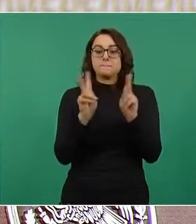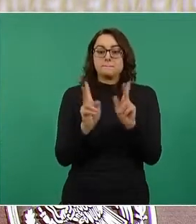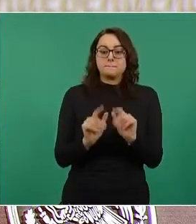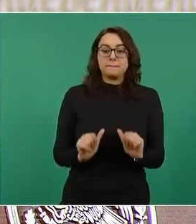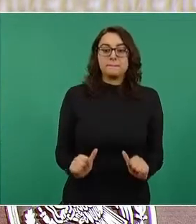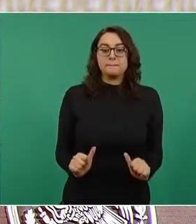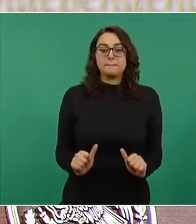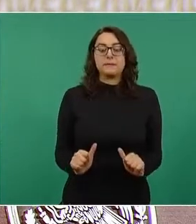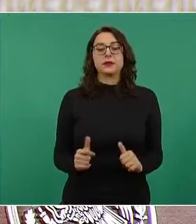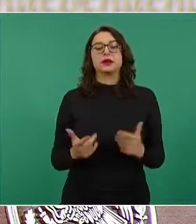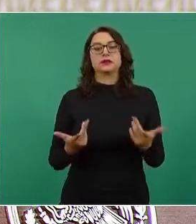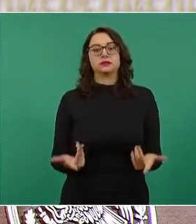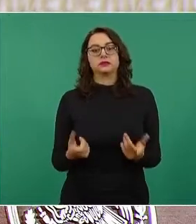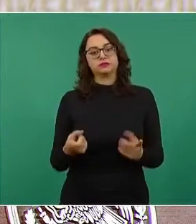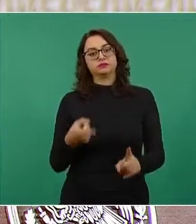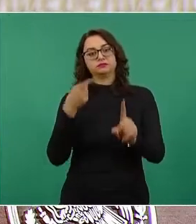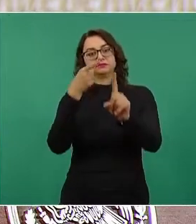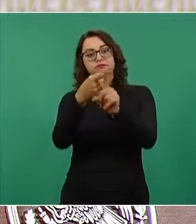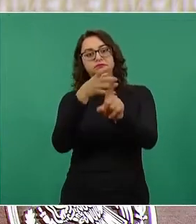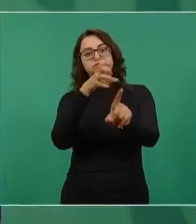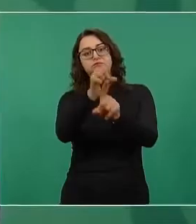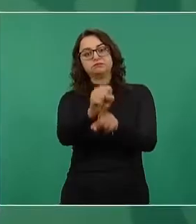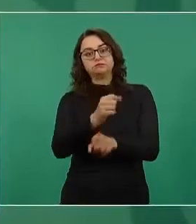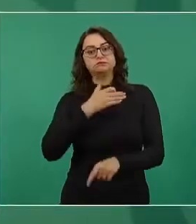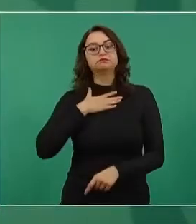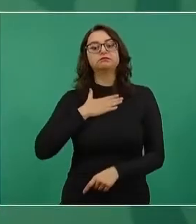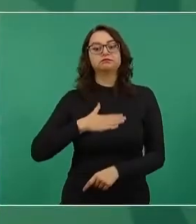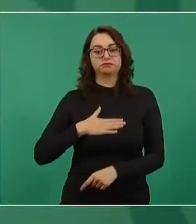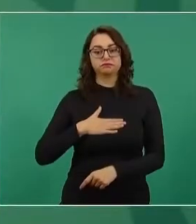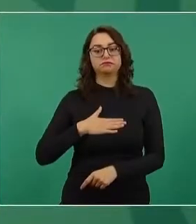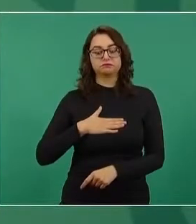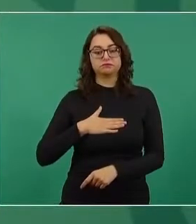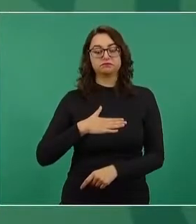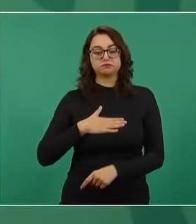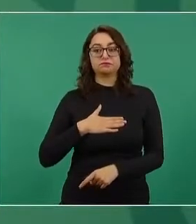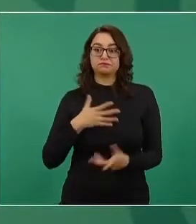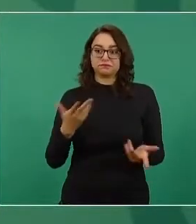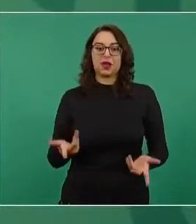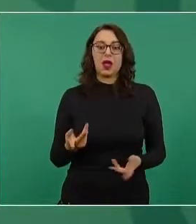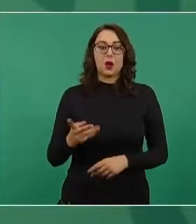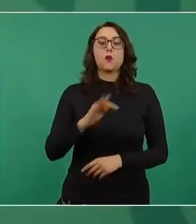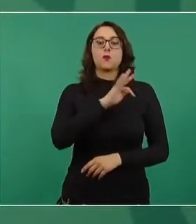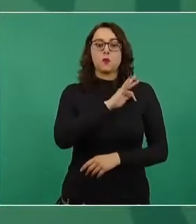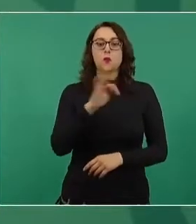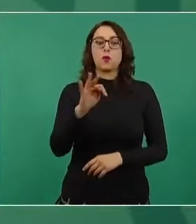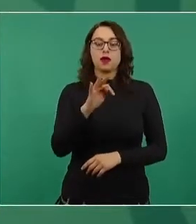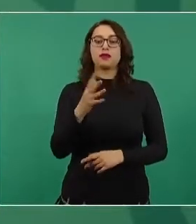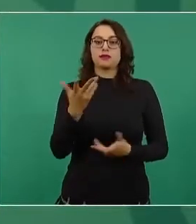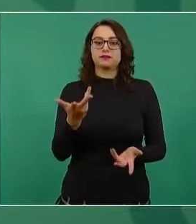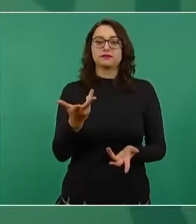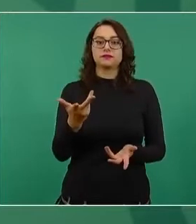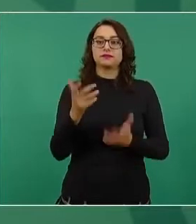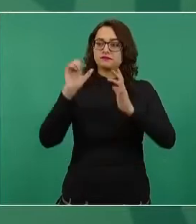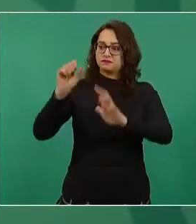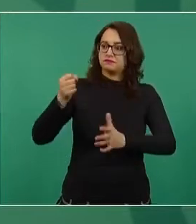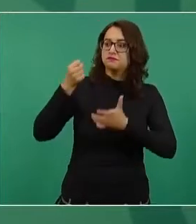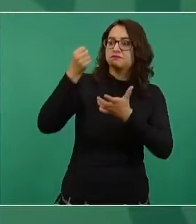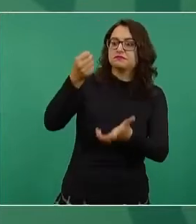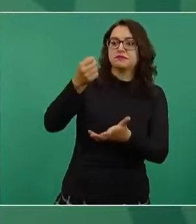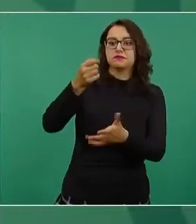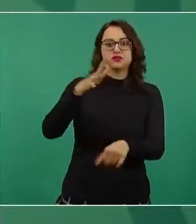que haya justicia. Eso es lo que garantiza el presupuesto que se